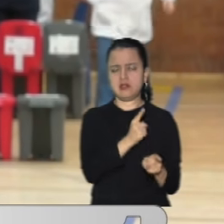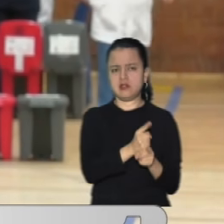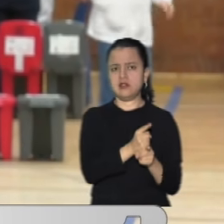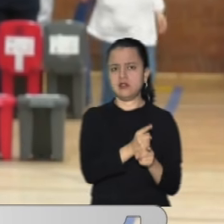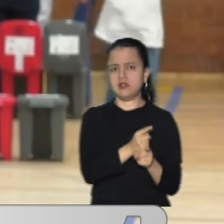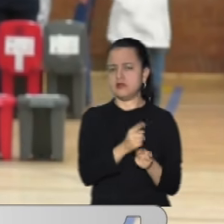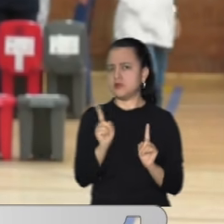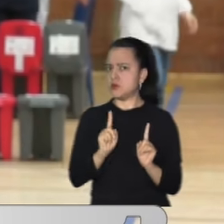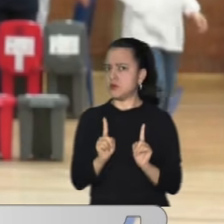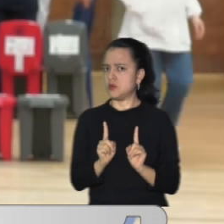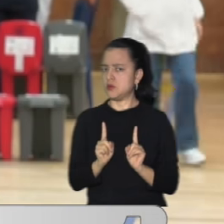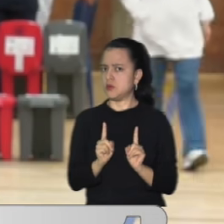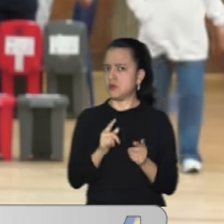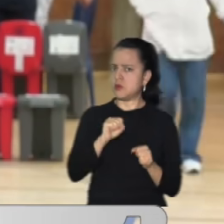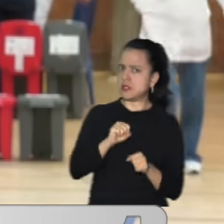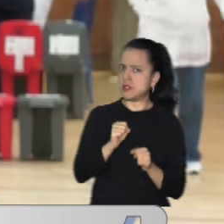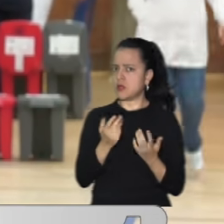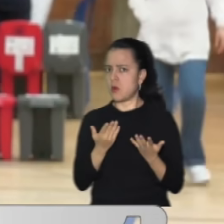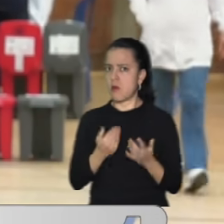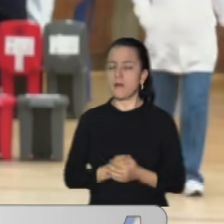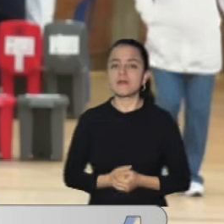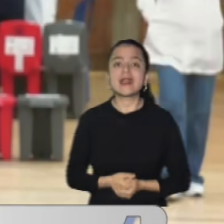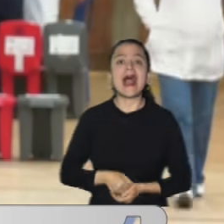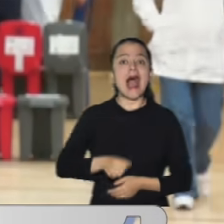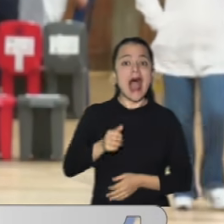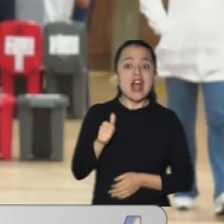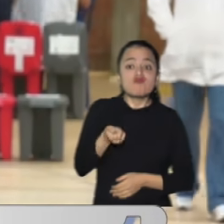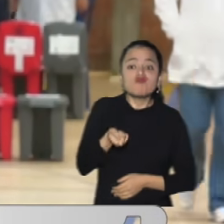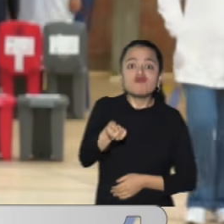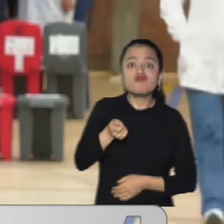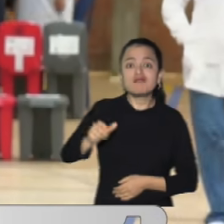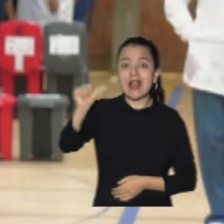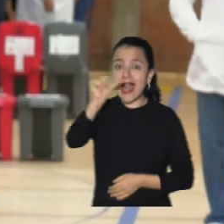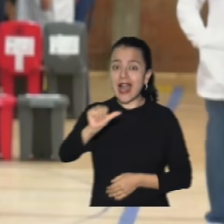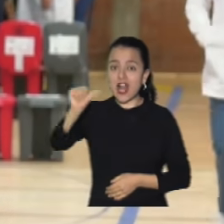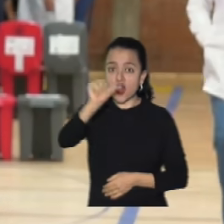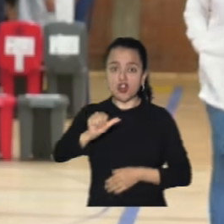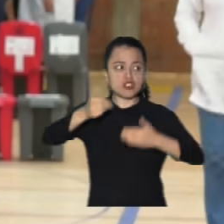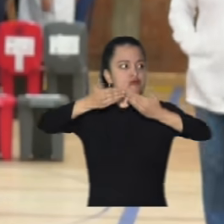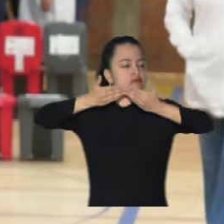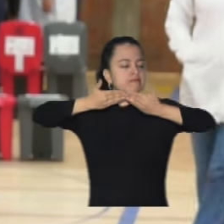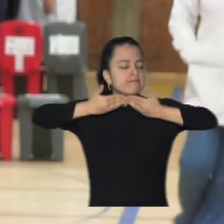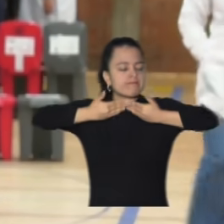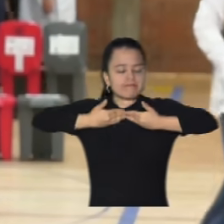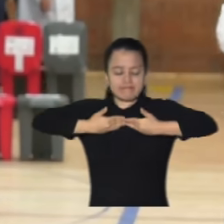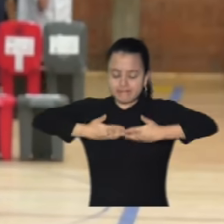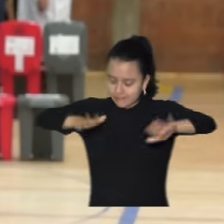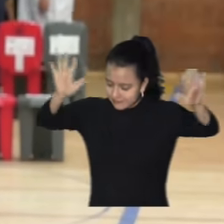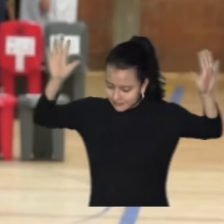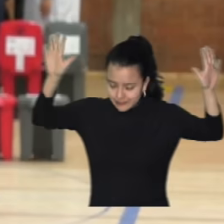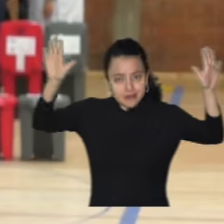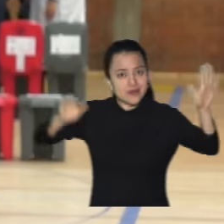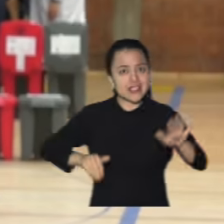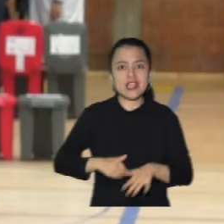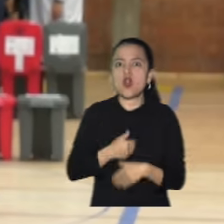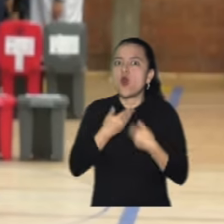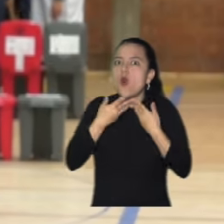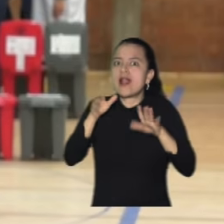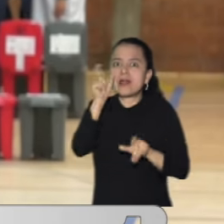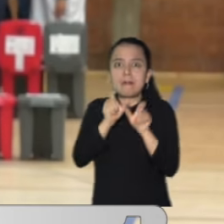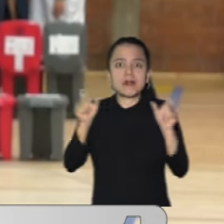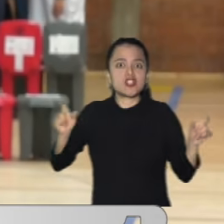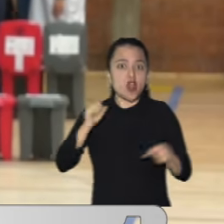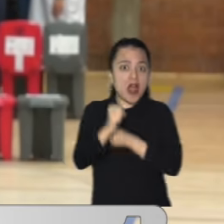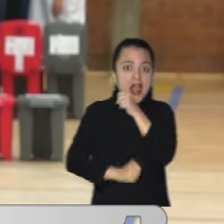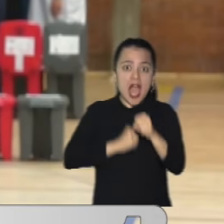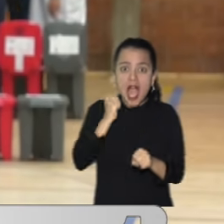Salud que para agosto se va a habilitar la vacunación abierta, es decir, todas las personas que sean mayores de 18 años podrán asistir a los